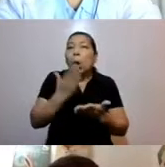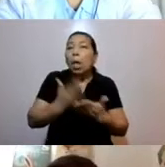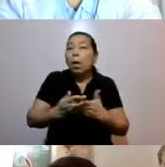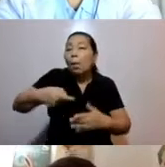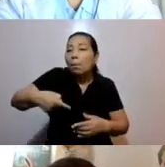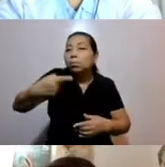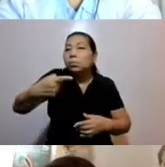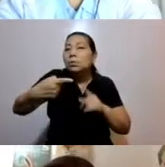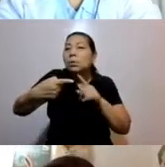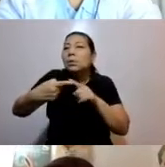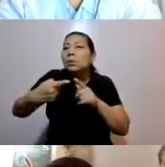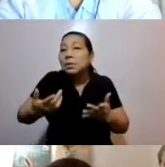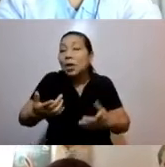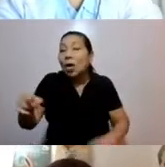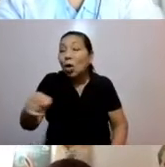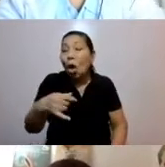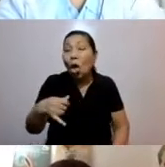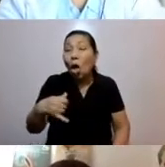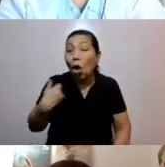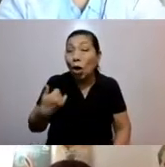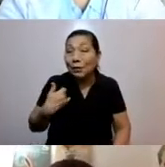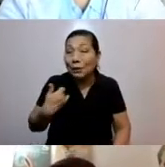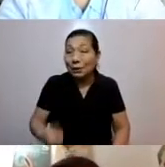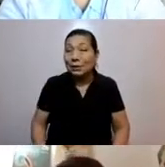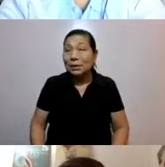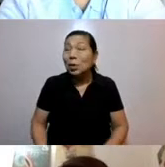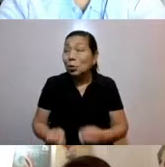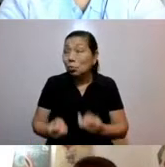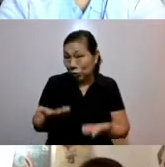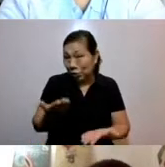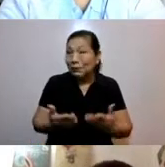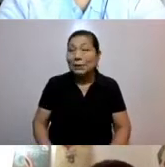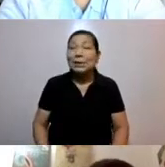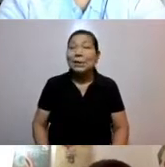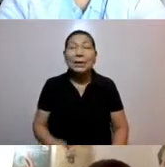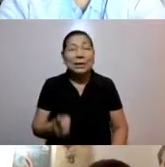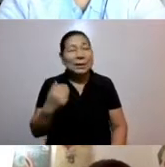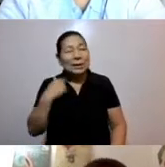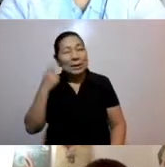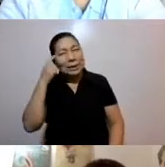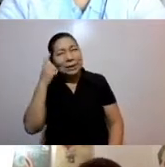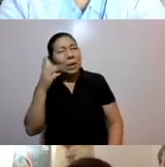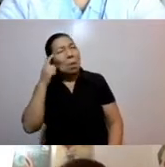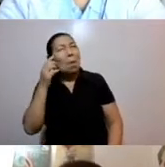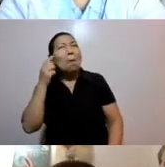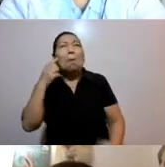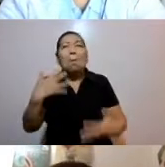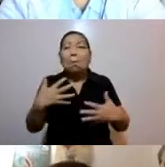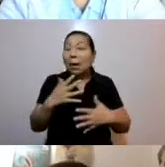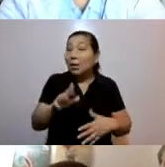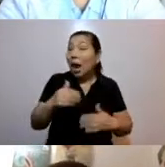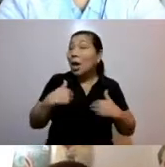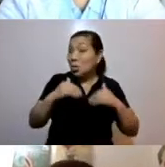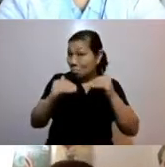¿no? Entonces, los jóvenes muchas veces tienen una ansiedad de performance. Ojo, los